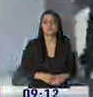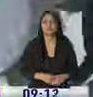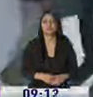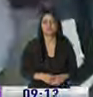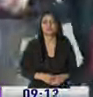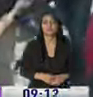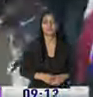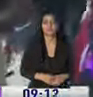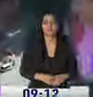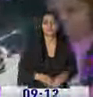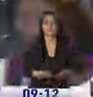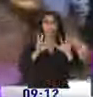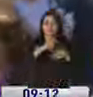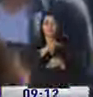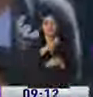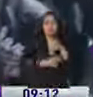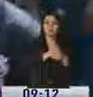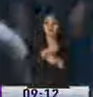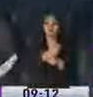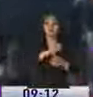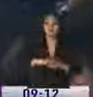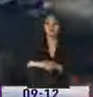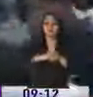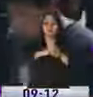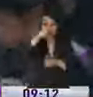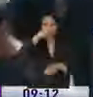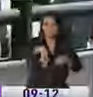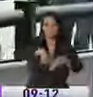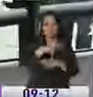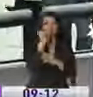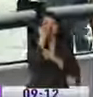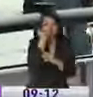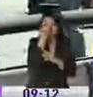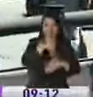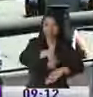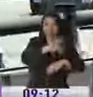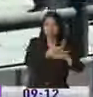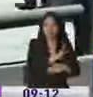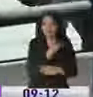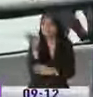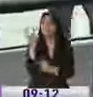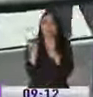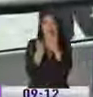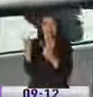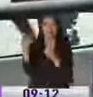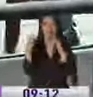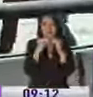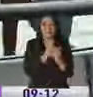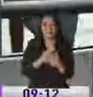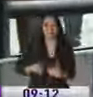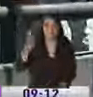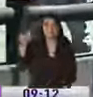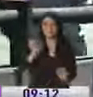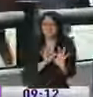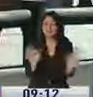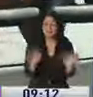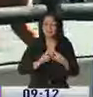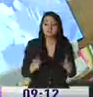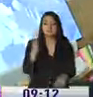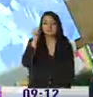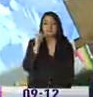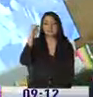Eran casi 8 años los que la Confederación de Nacionalidades Indígenas, CONAIE, no había visitado la presidencia. Pero la mañana de este martes 4 de